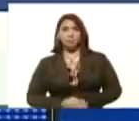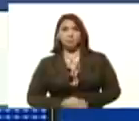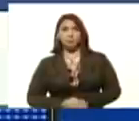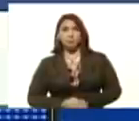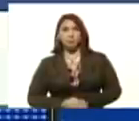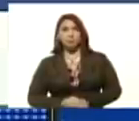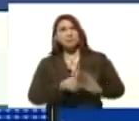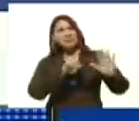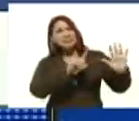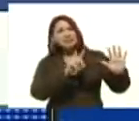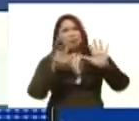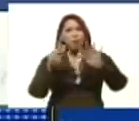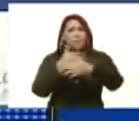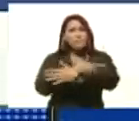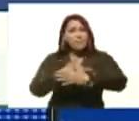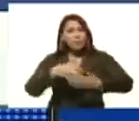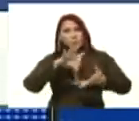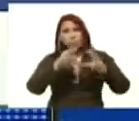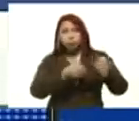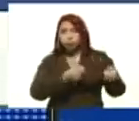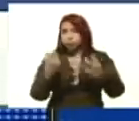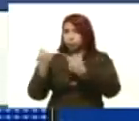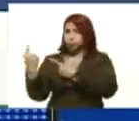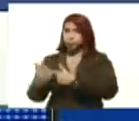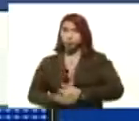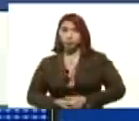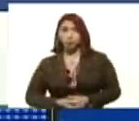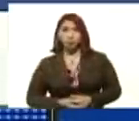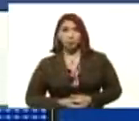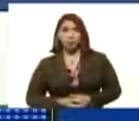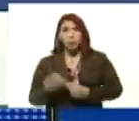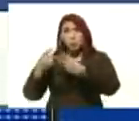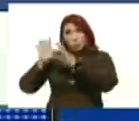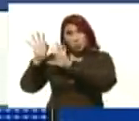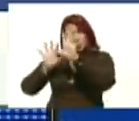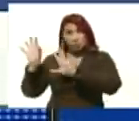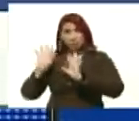entre 6 a 8 millones de CLAP del exterior.